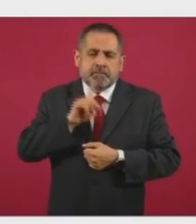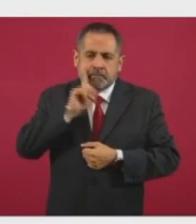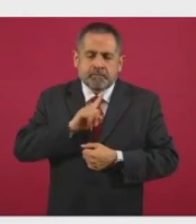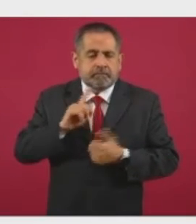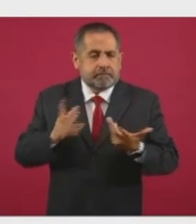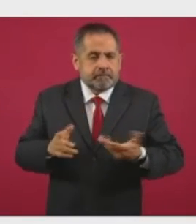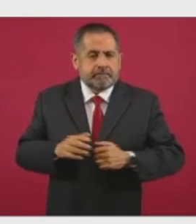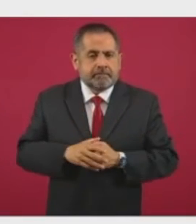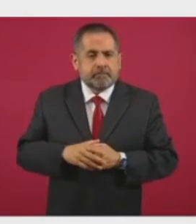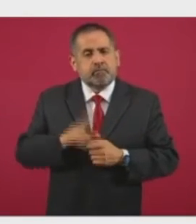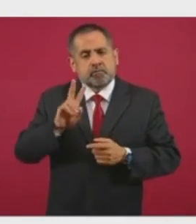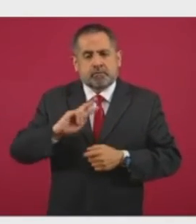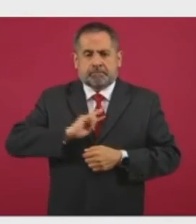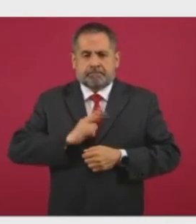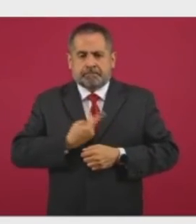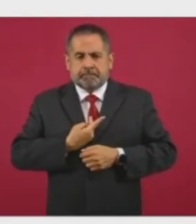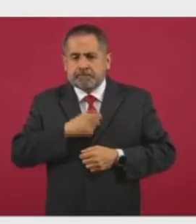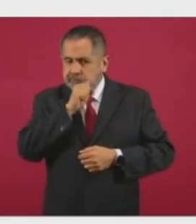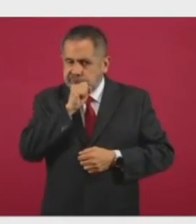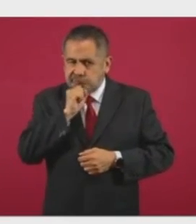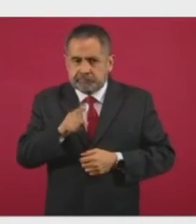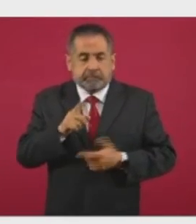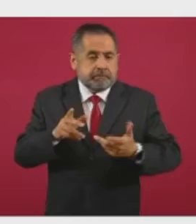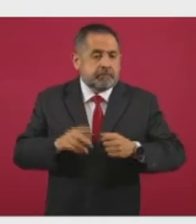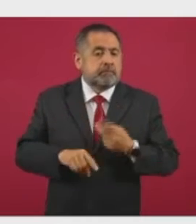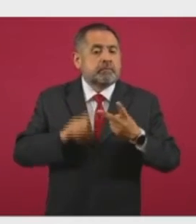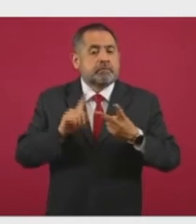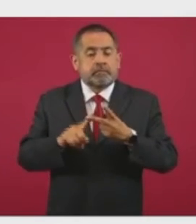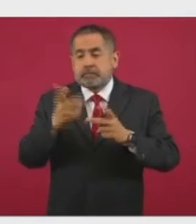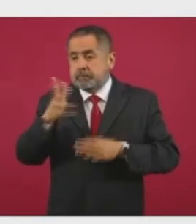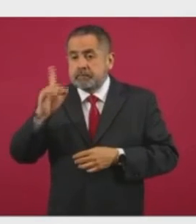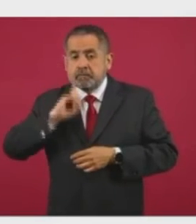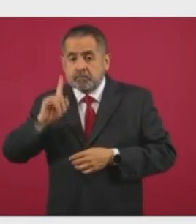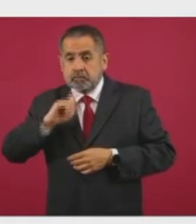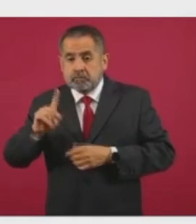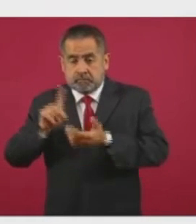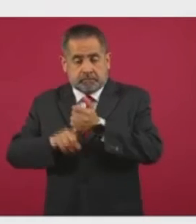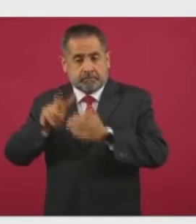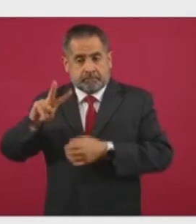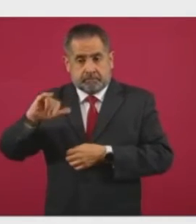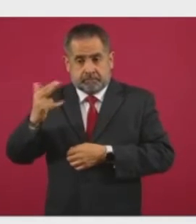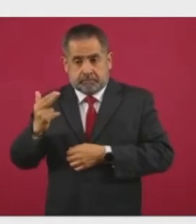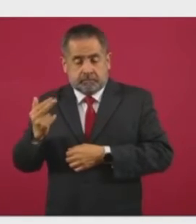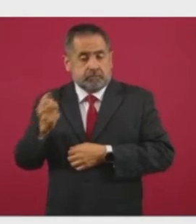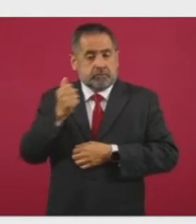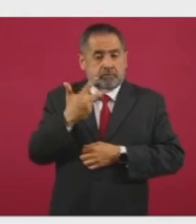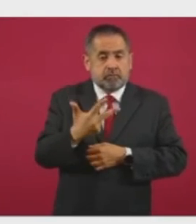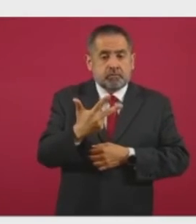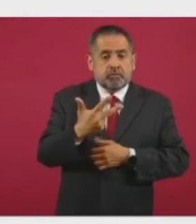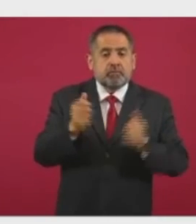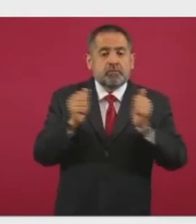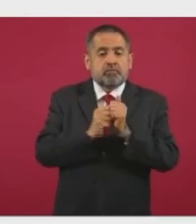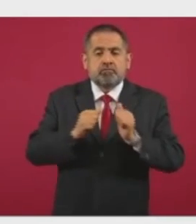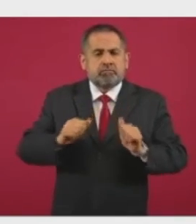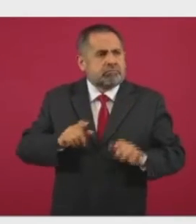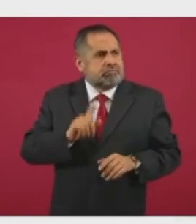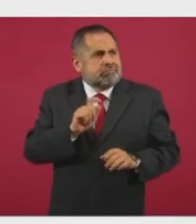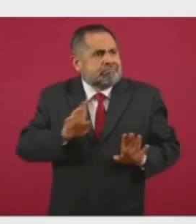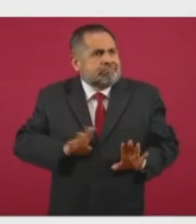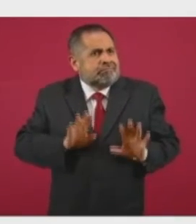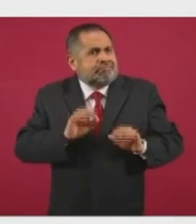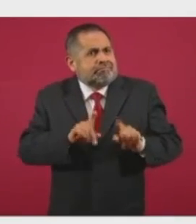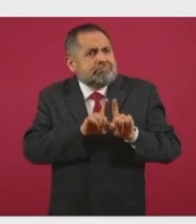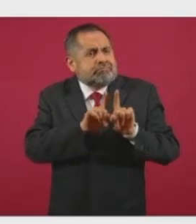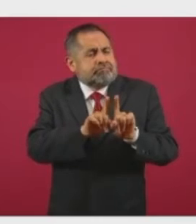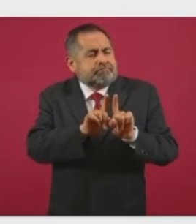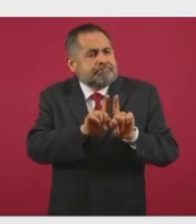cis y trans, y 8 de cada 10 mujeres viviendo con VIH adquirieron la infección a través de una pareja estable. Y